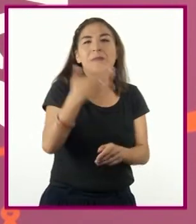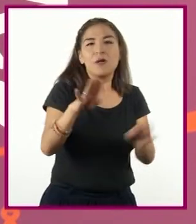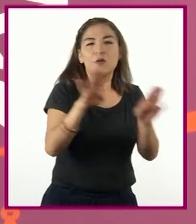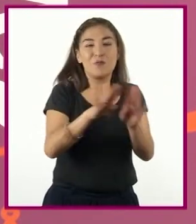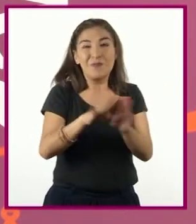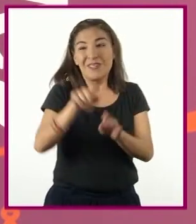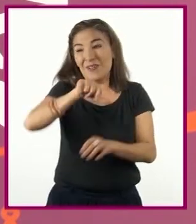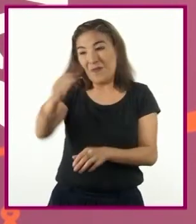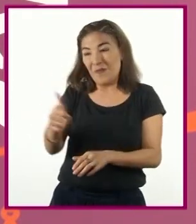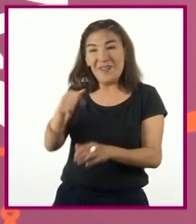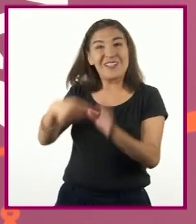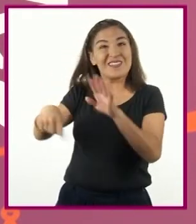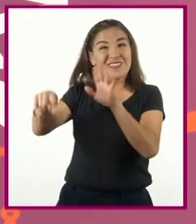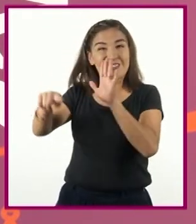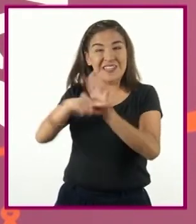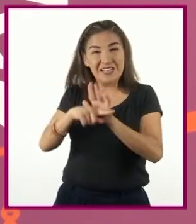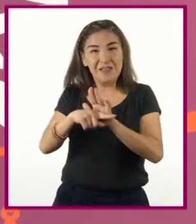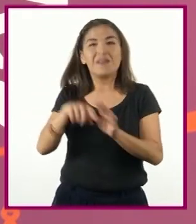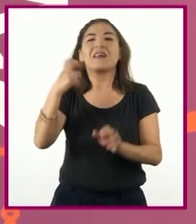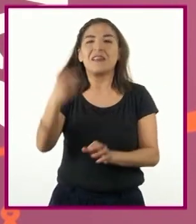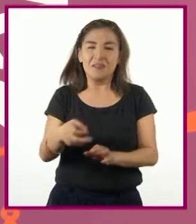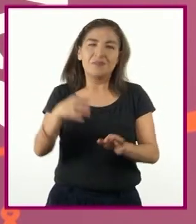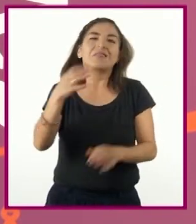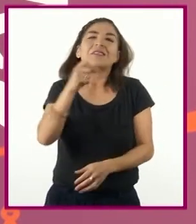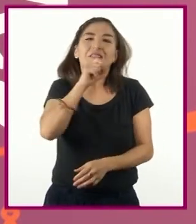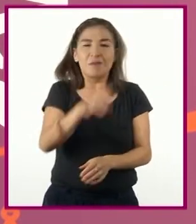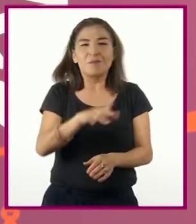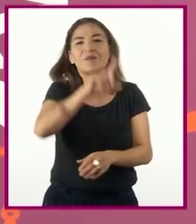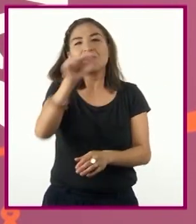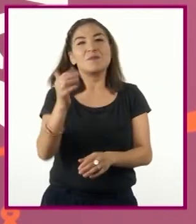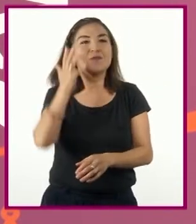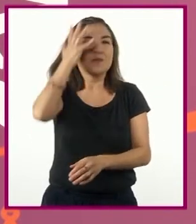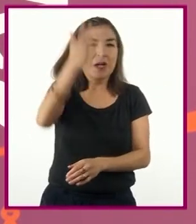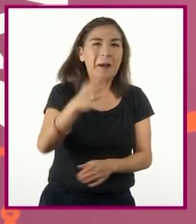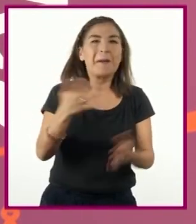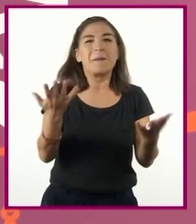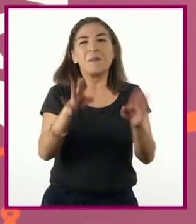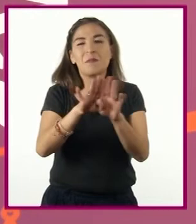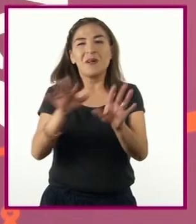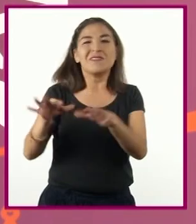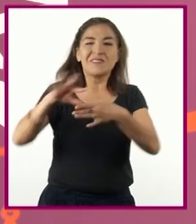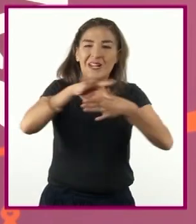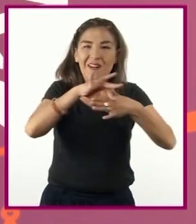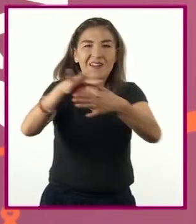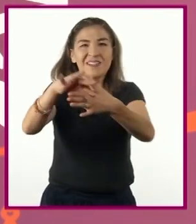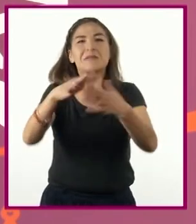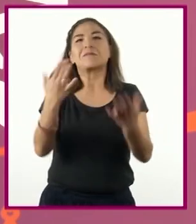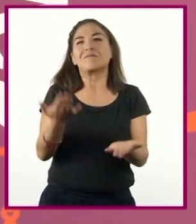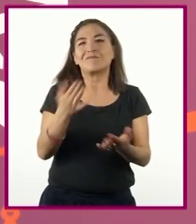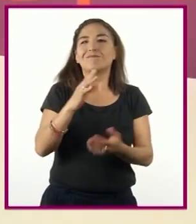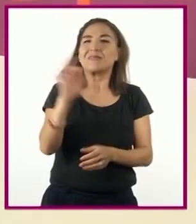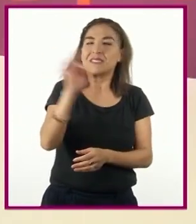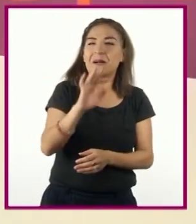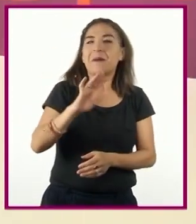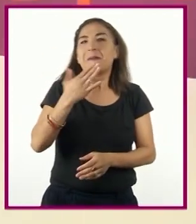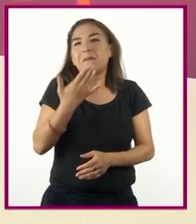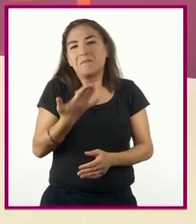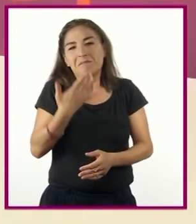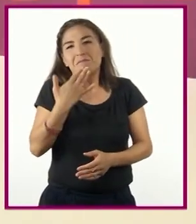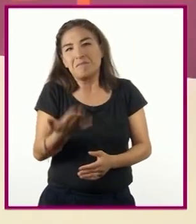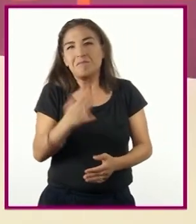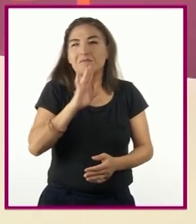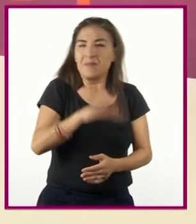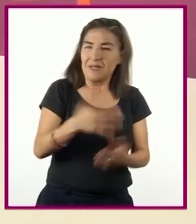aspectos negativos, esto también desfavorece que tengan referentes que les guíen de manera asertiva. Por